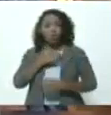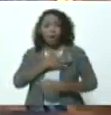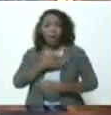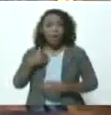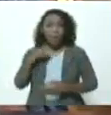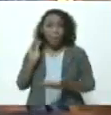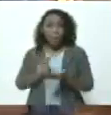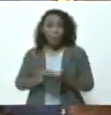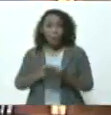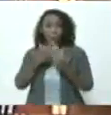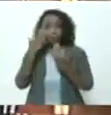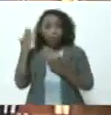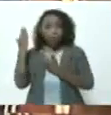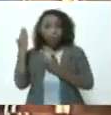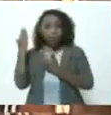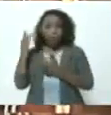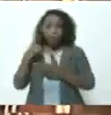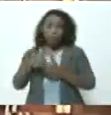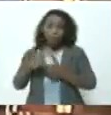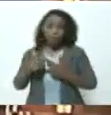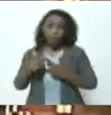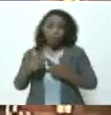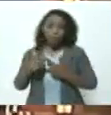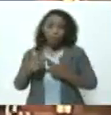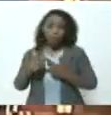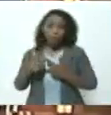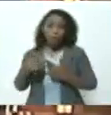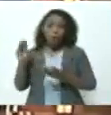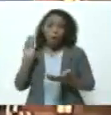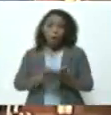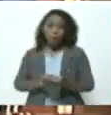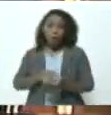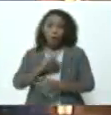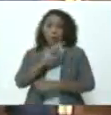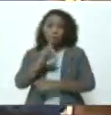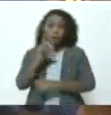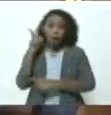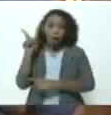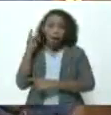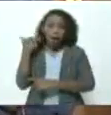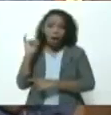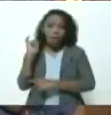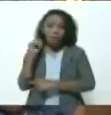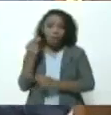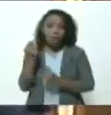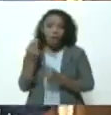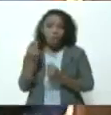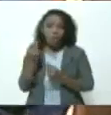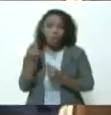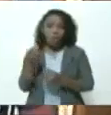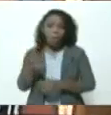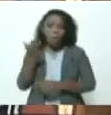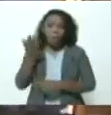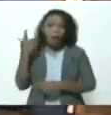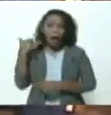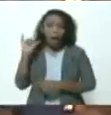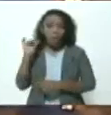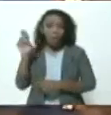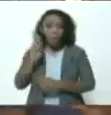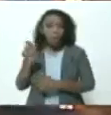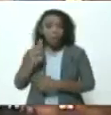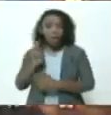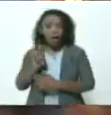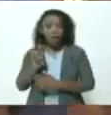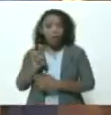cubrirlos. Entonces, volviendo a tu pregunta, ahí hay una cantidad de recursos digitales que se utilizaron y se